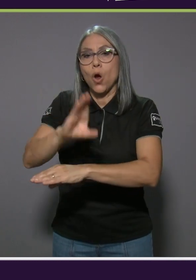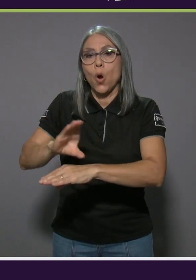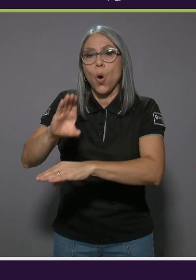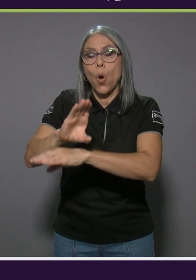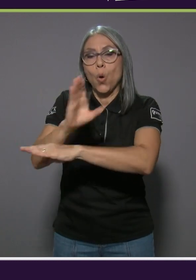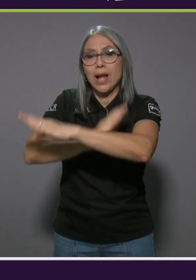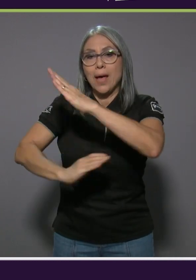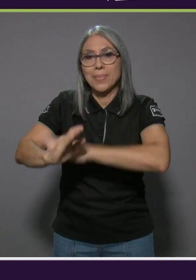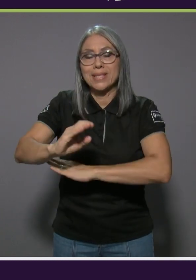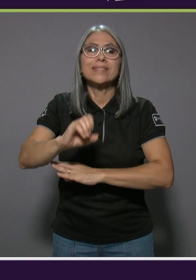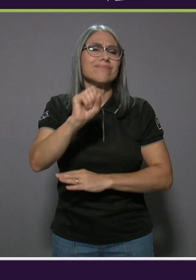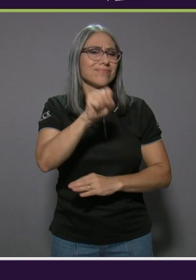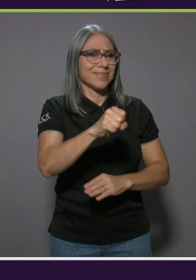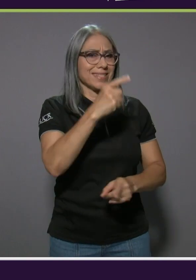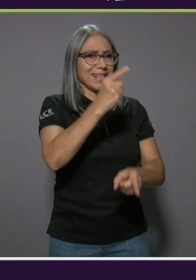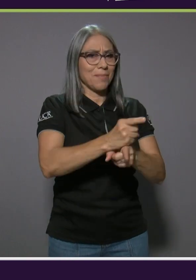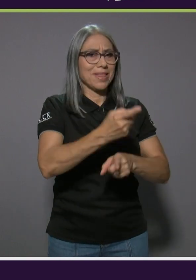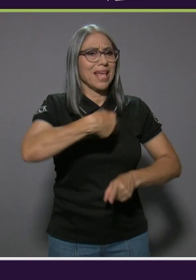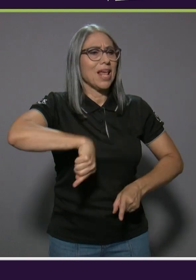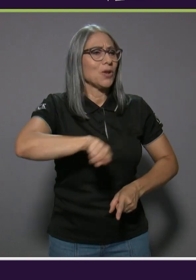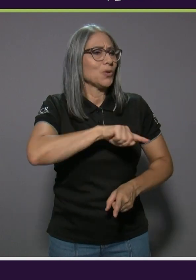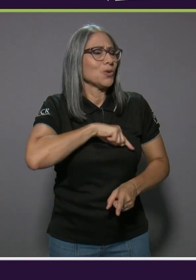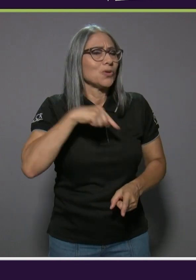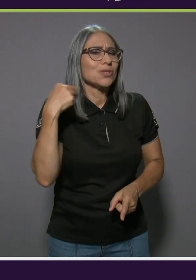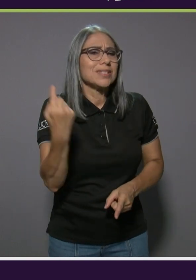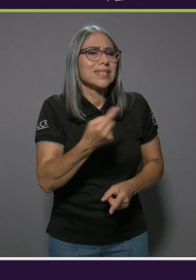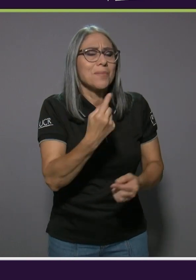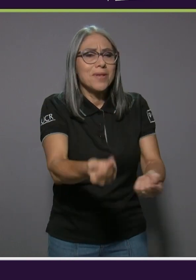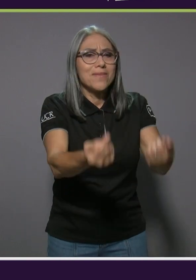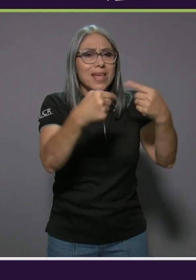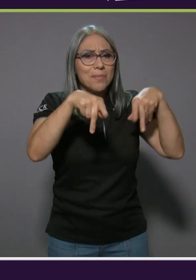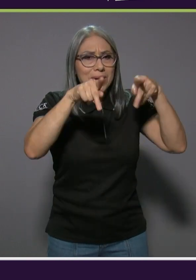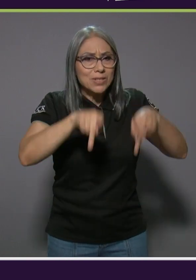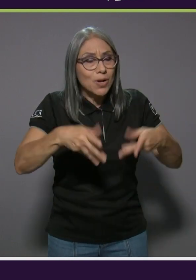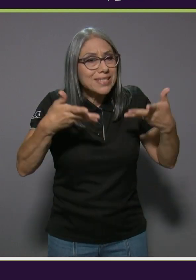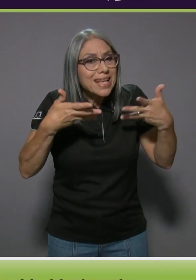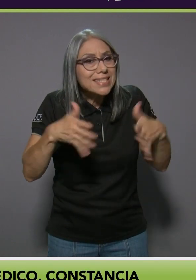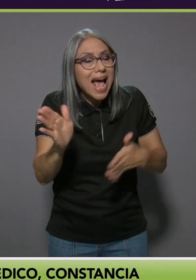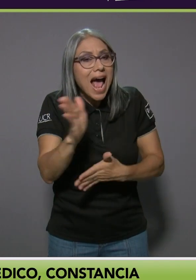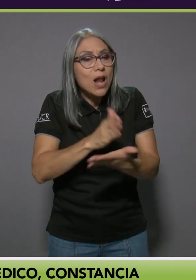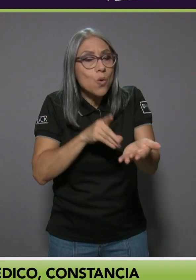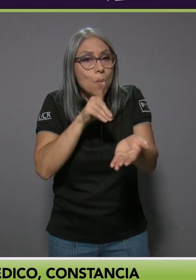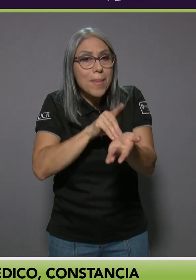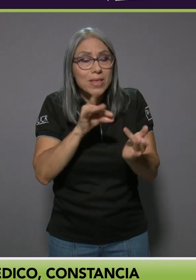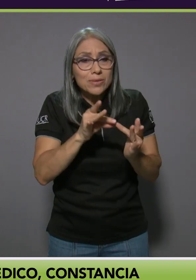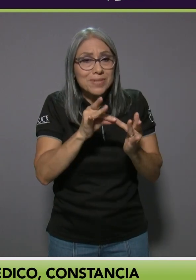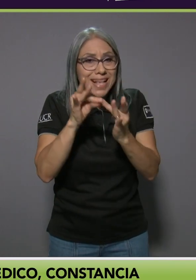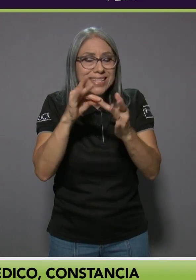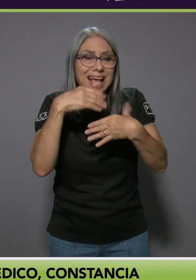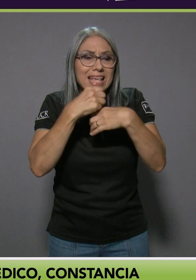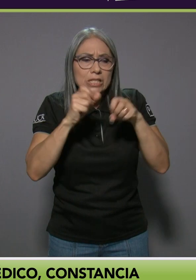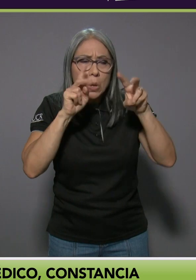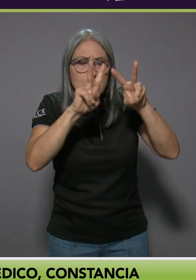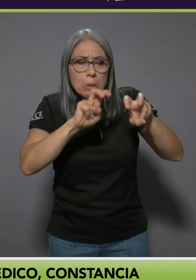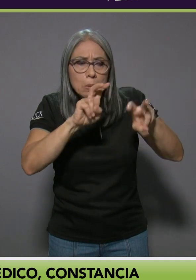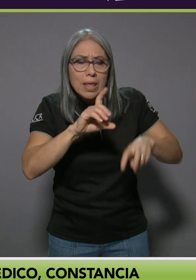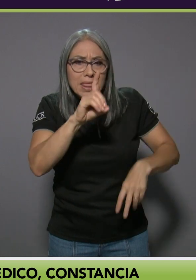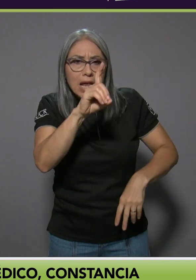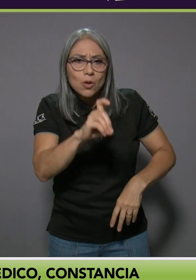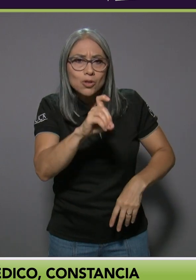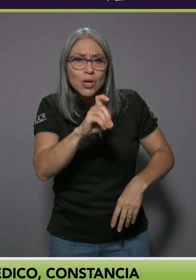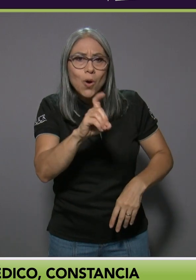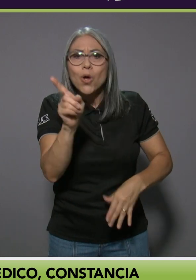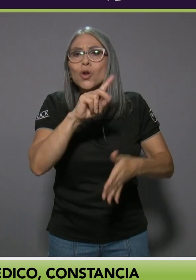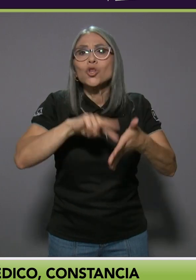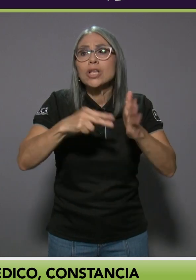recibimos usuarios con el diagnóstico ya realizado por algún especialista, ¿verdad? No es que llegó a CONAPDIS, me siento con